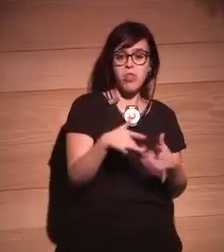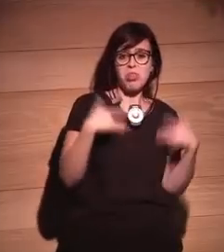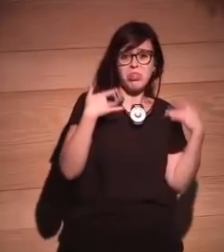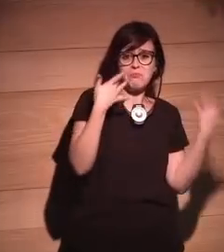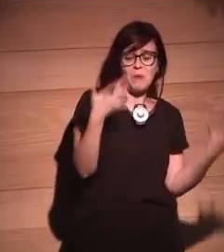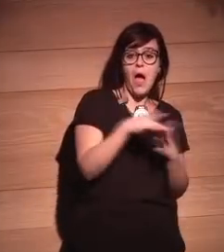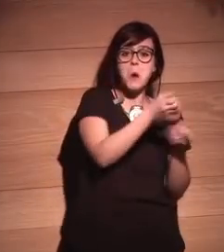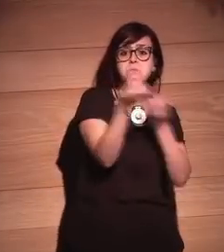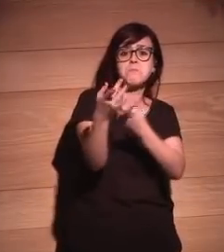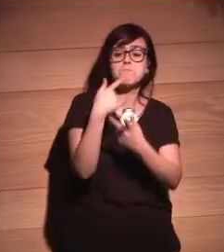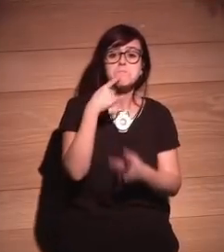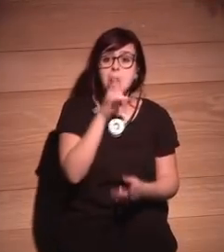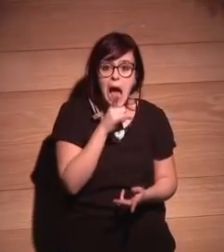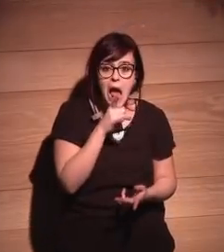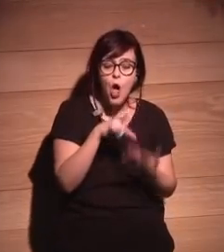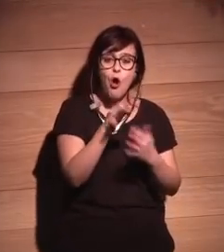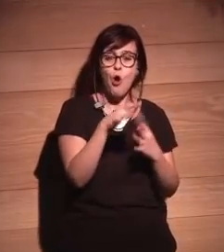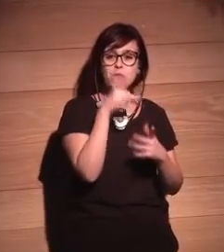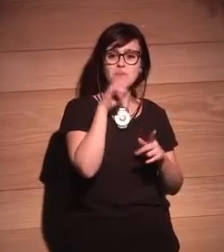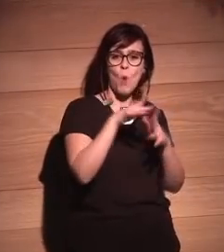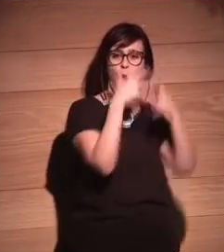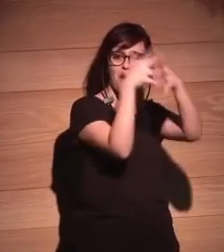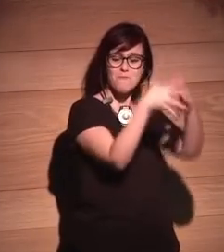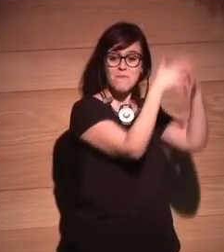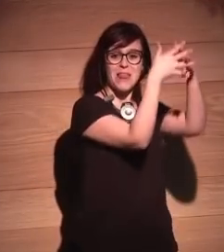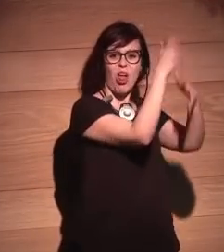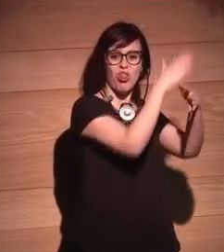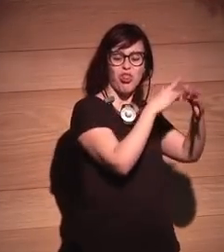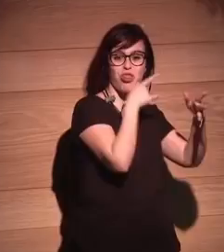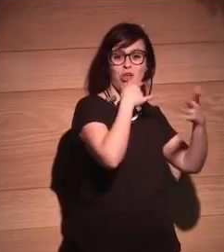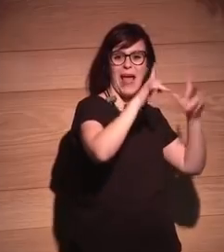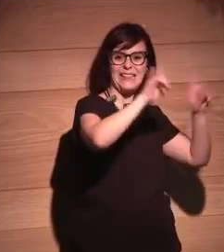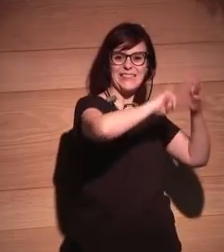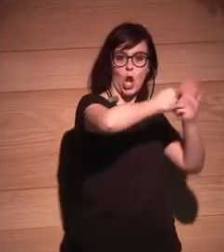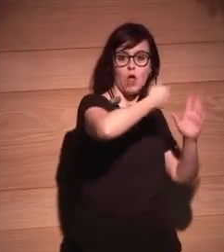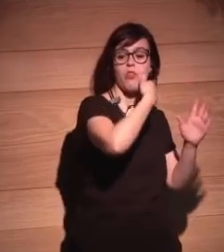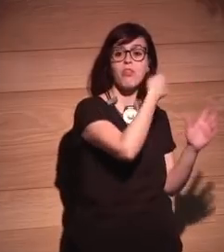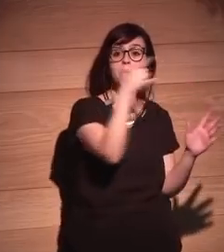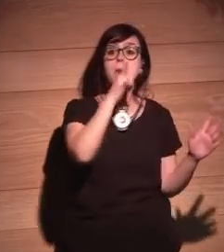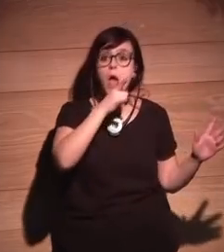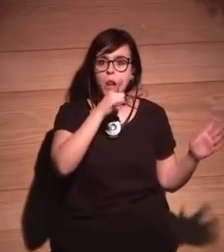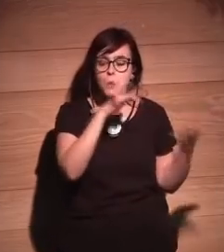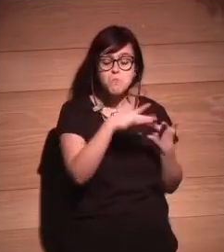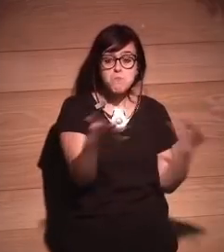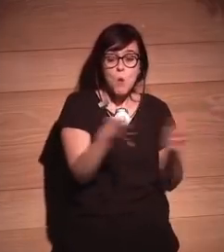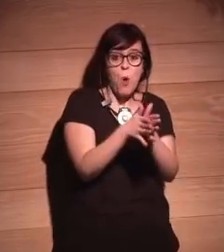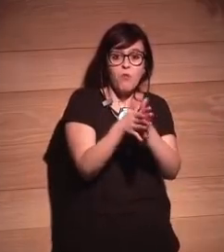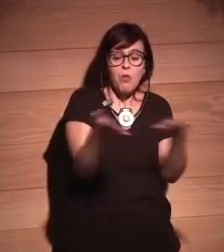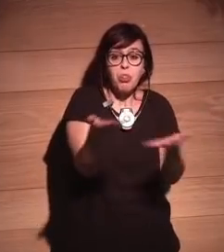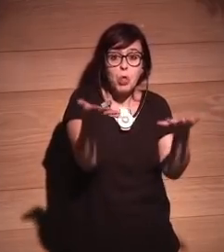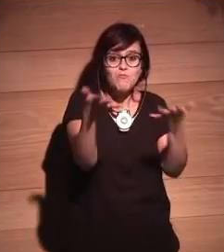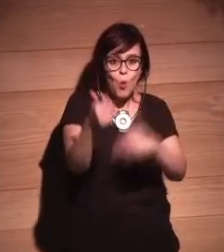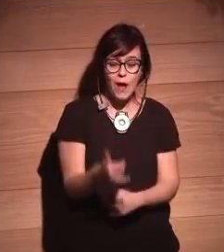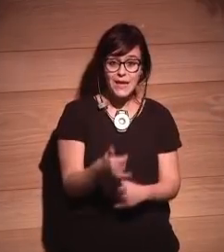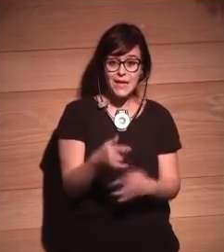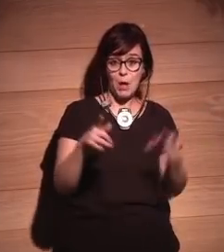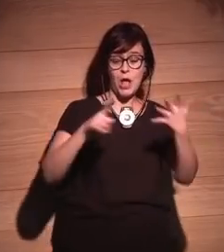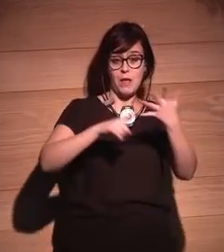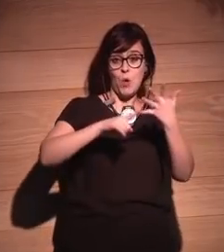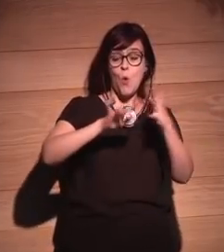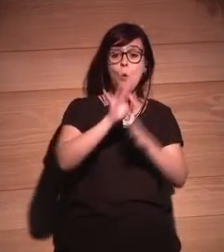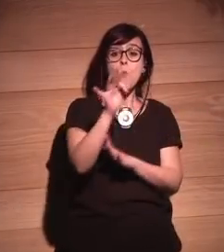tíos de Silicon Valley y les dicen que lo hacen mal. Tampoco lo entienden, no tienen incentivos. Y además, como no hay, que es el siguiente punto, no hay